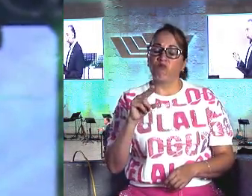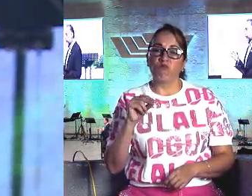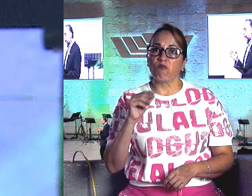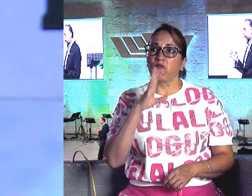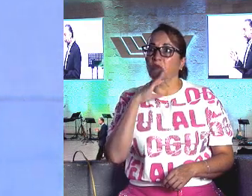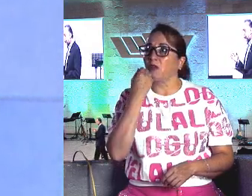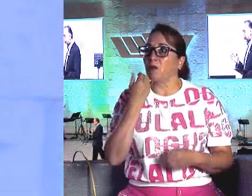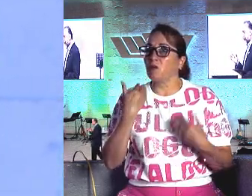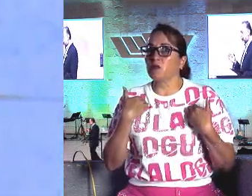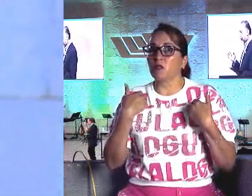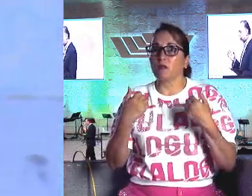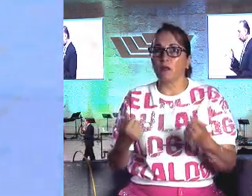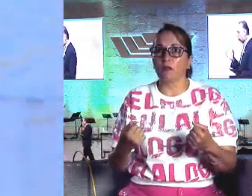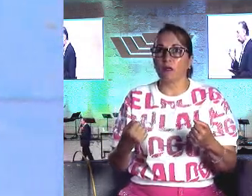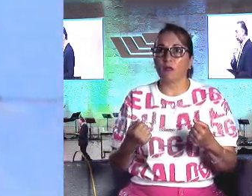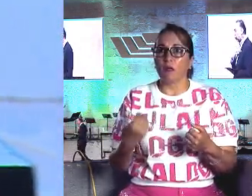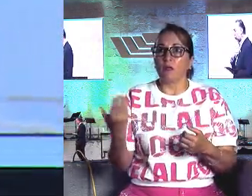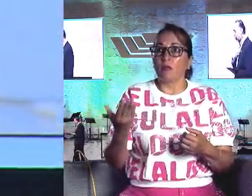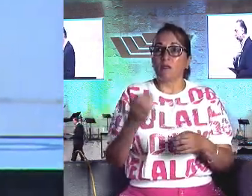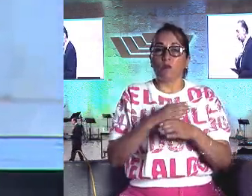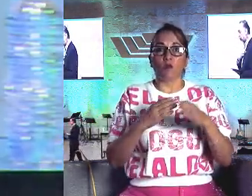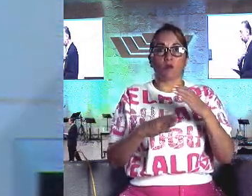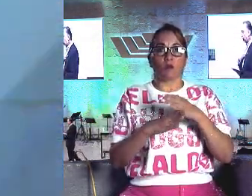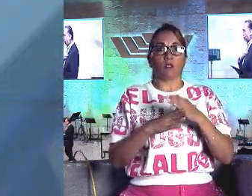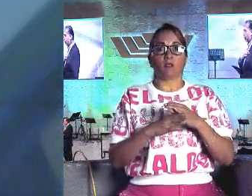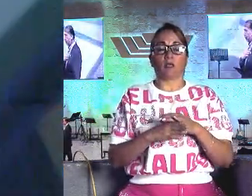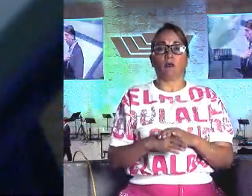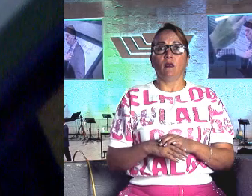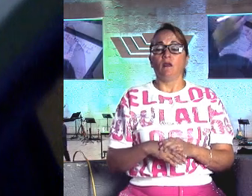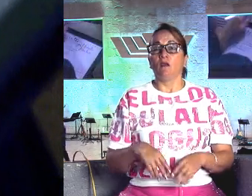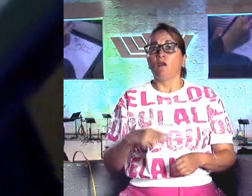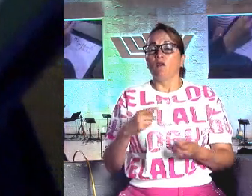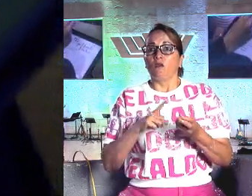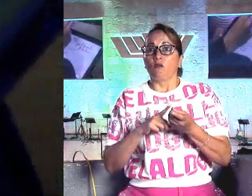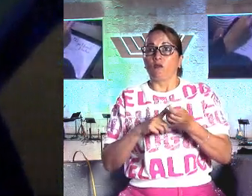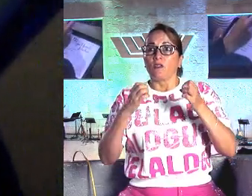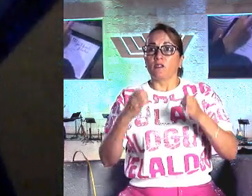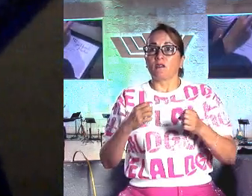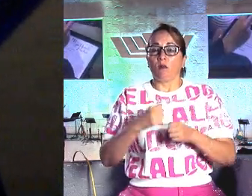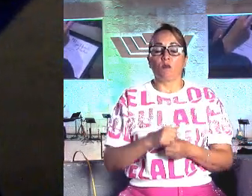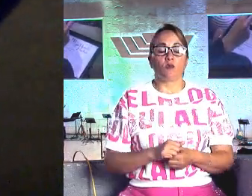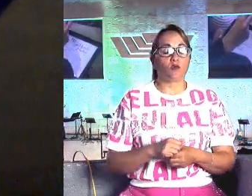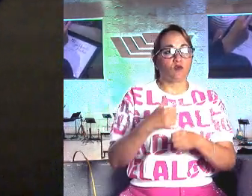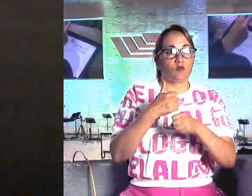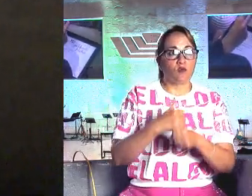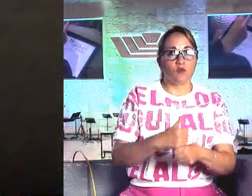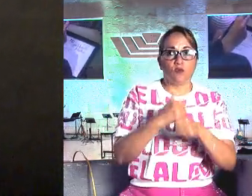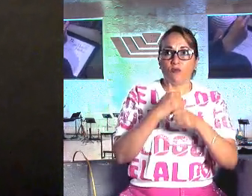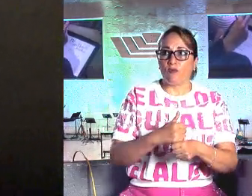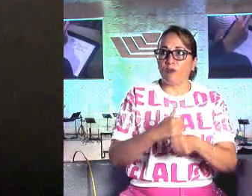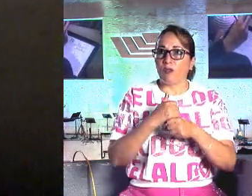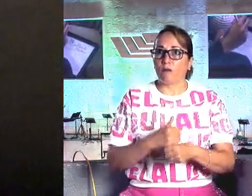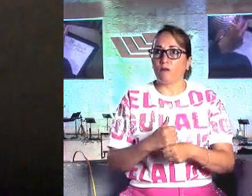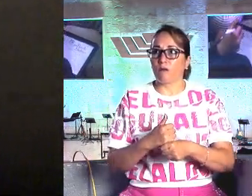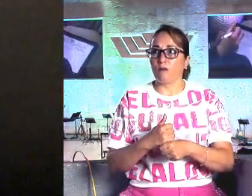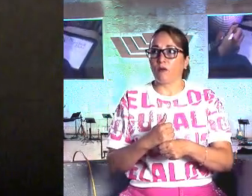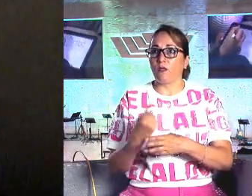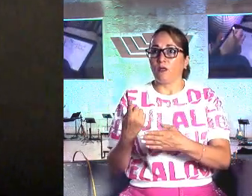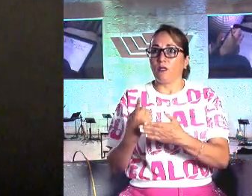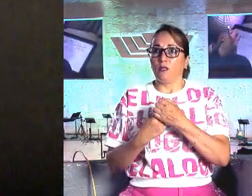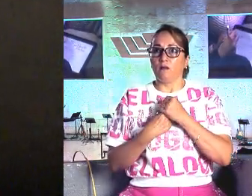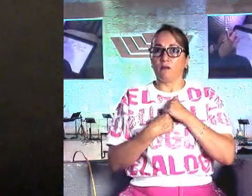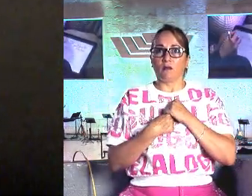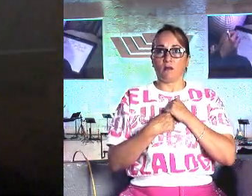pero por eso yo admiro a David, porque David no tiene pena en decir, estoy afligido. Y